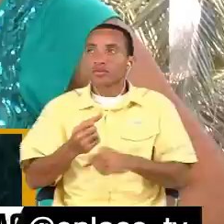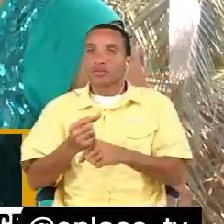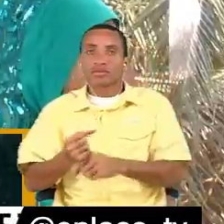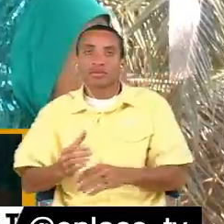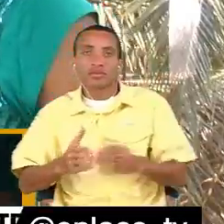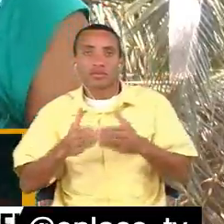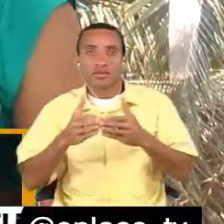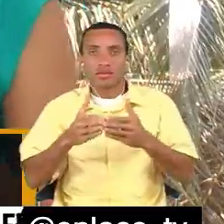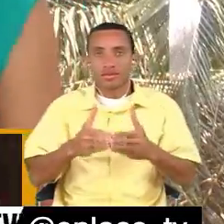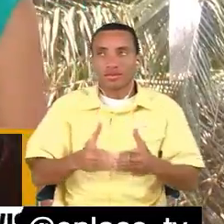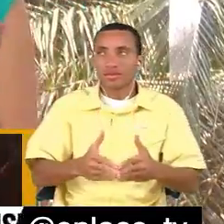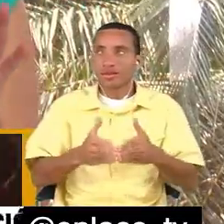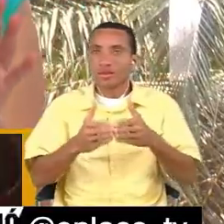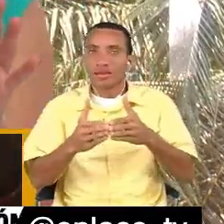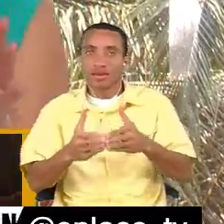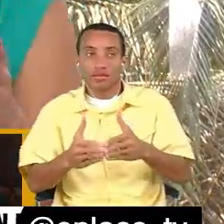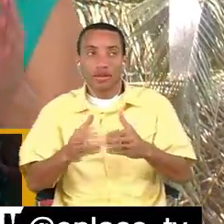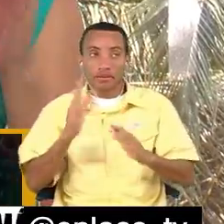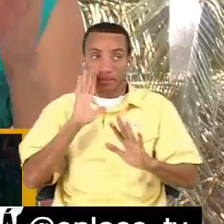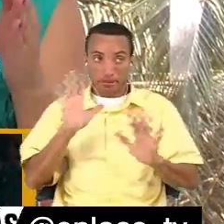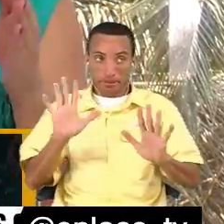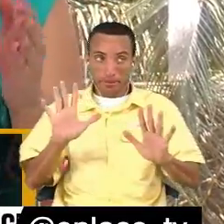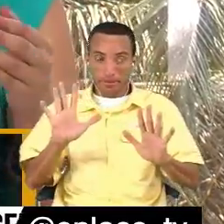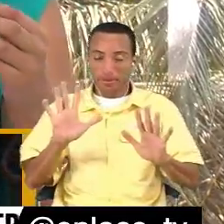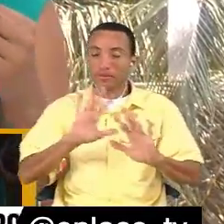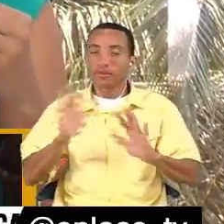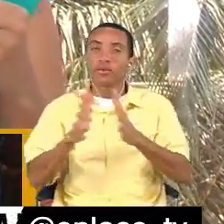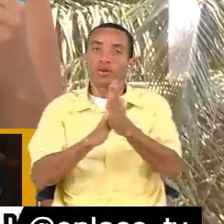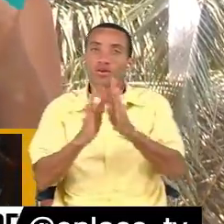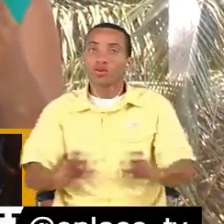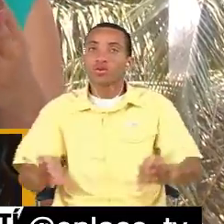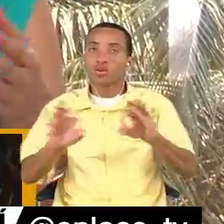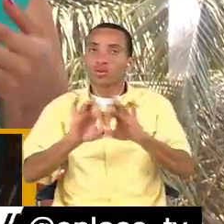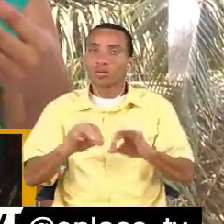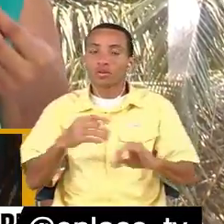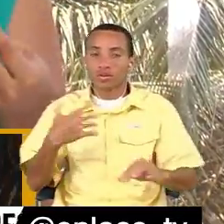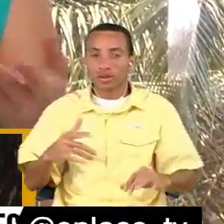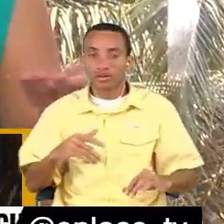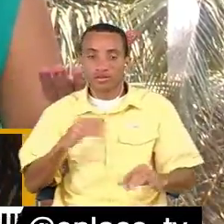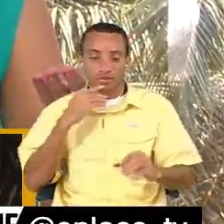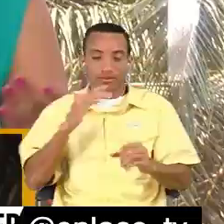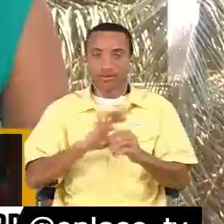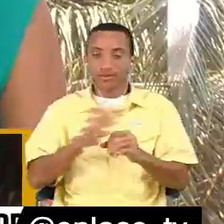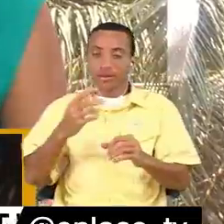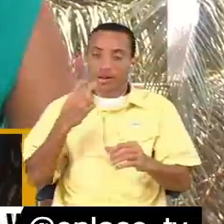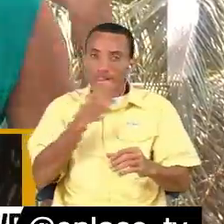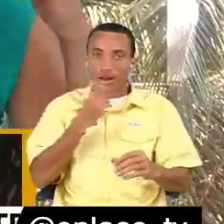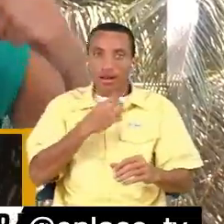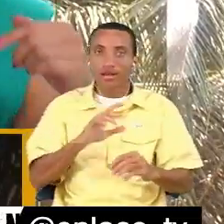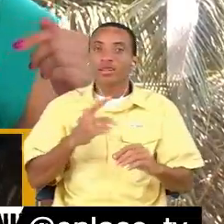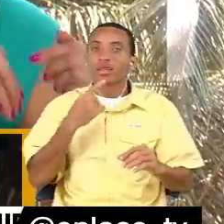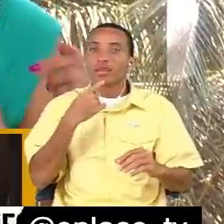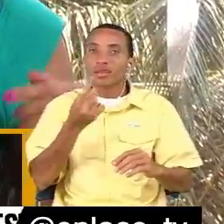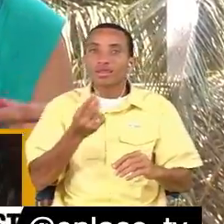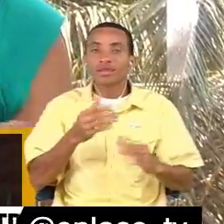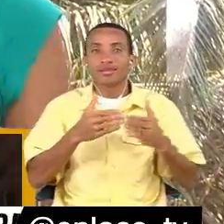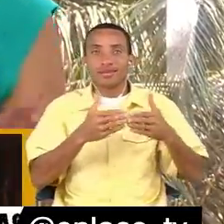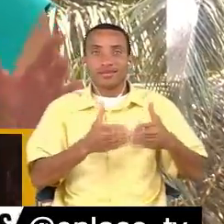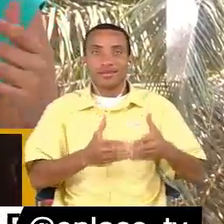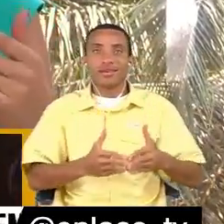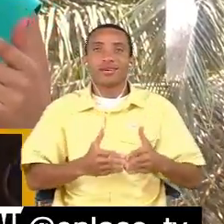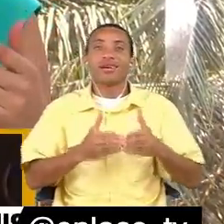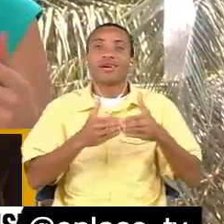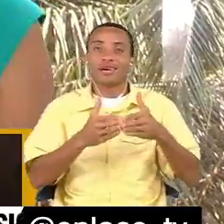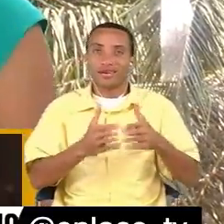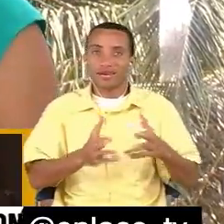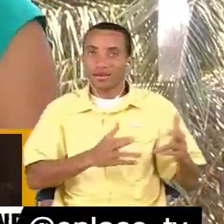prima, espera un momentico. Mira, yo le voy a decir a todo el mundo, lo más importante es que aprendamos la jerga, ¿no? No se dice manejar por el río, se dice navegar por el río.